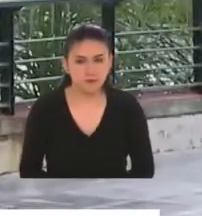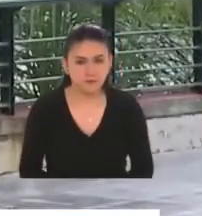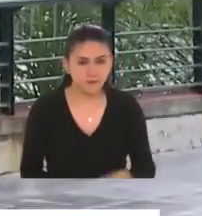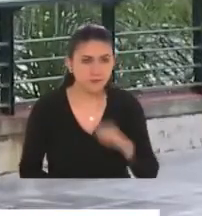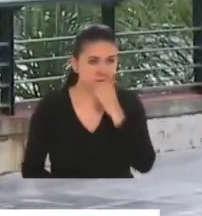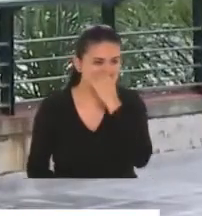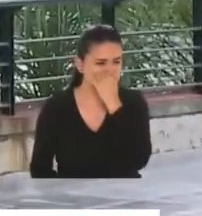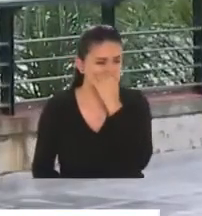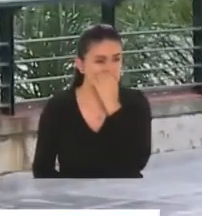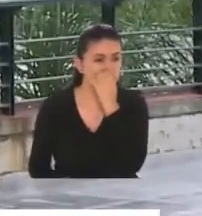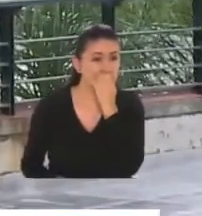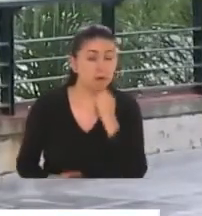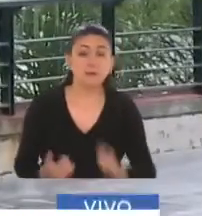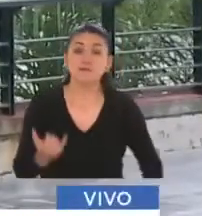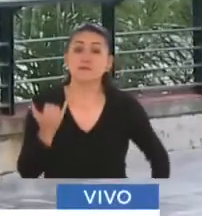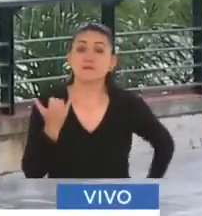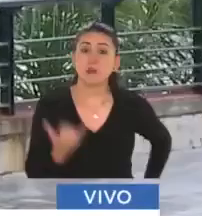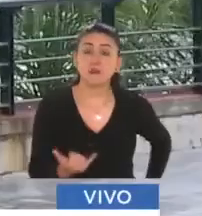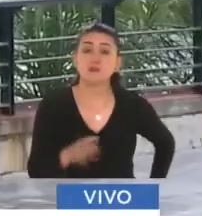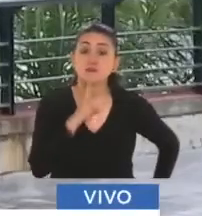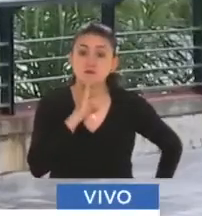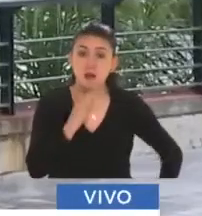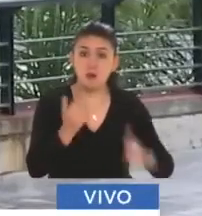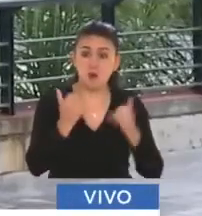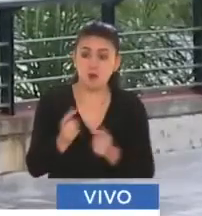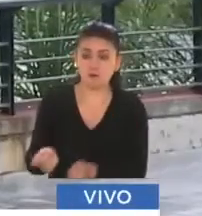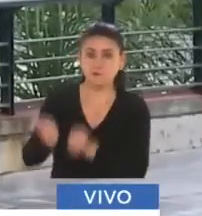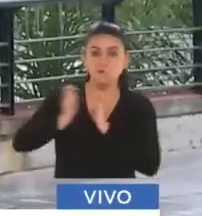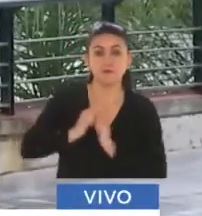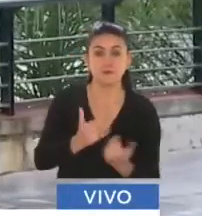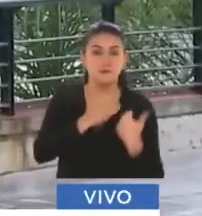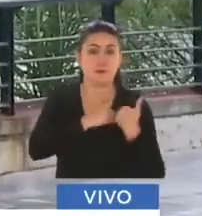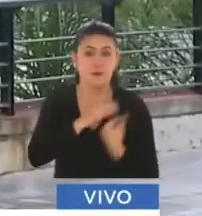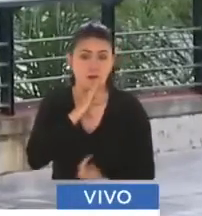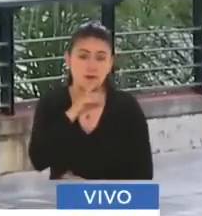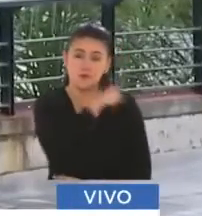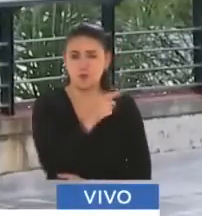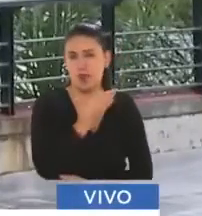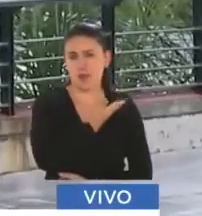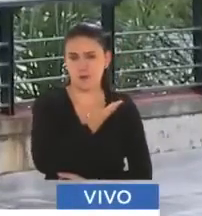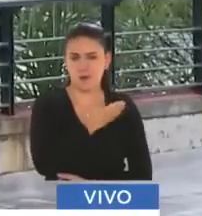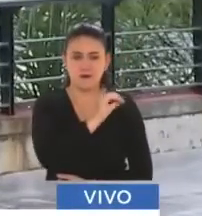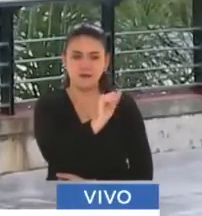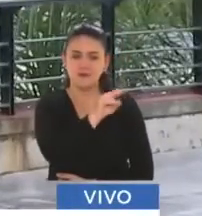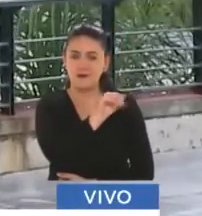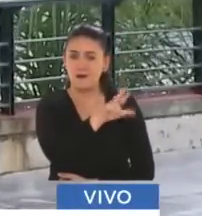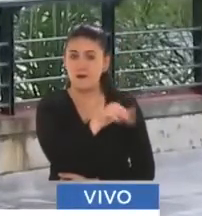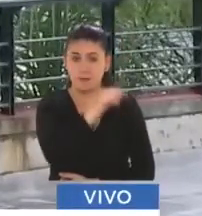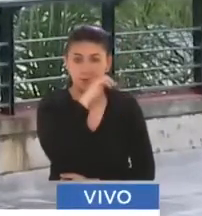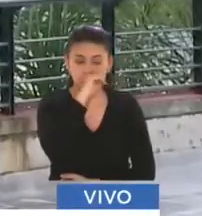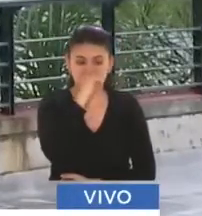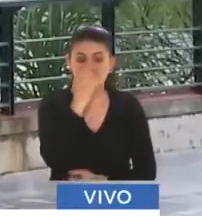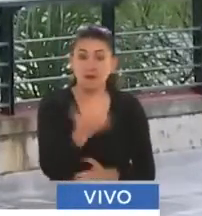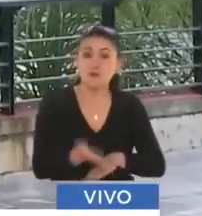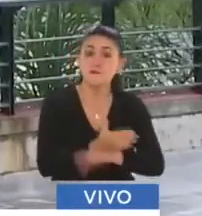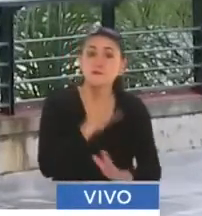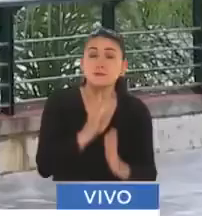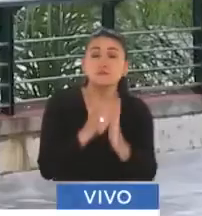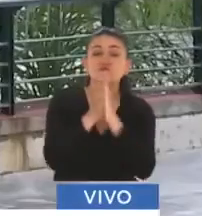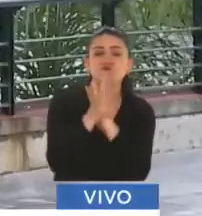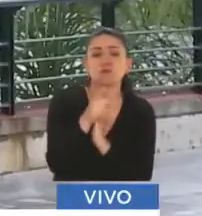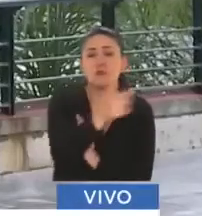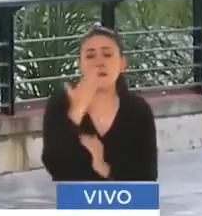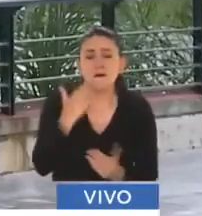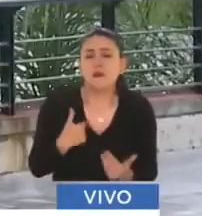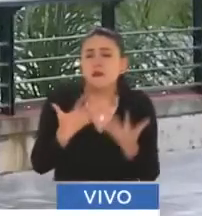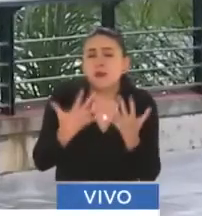En este momento, quien tiene la custodia de la menor de 8 años es la mamá Yanara. Y como lo veíamos en el informe, lo único que ella